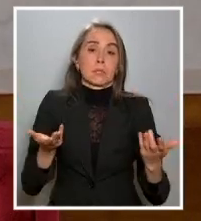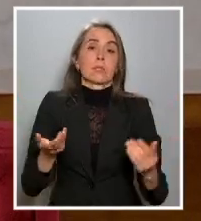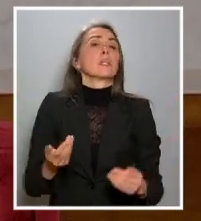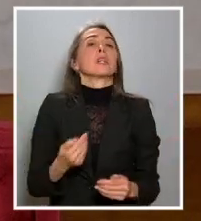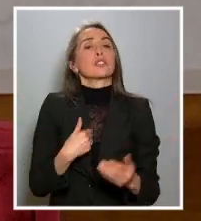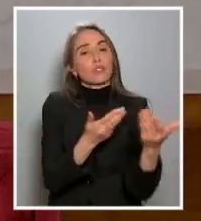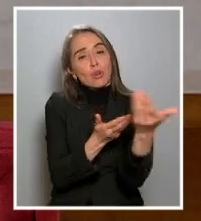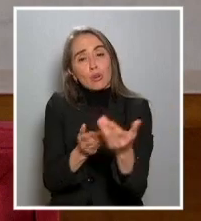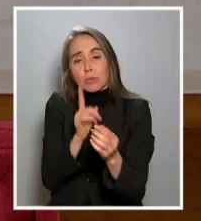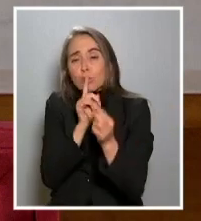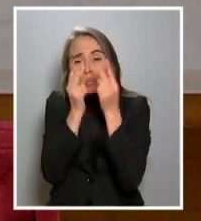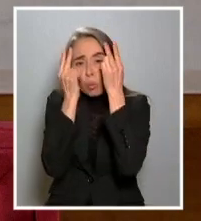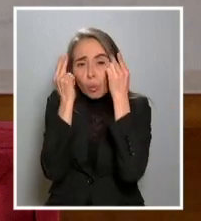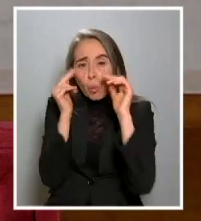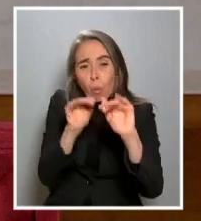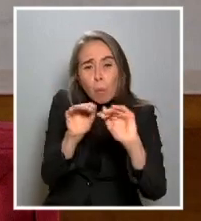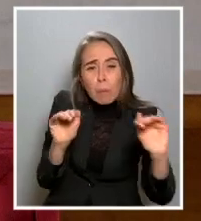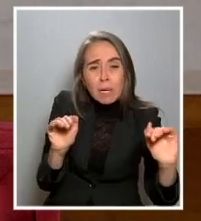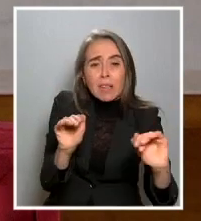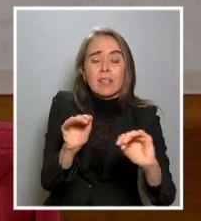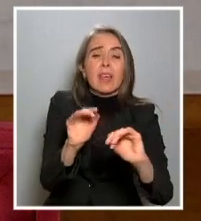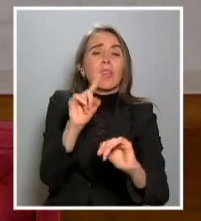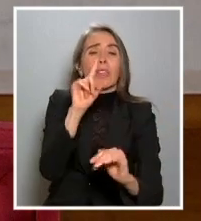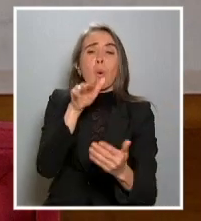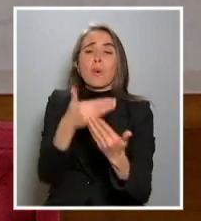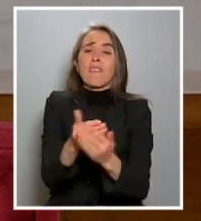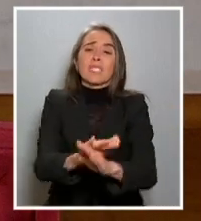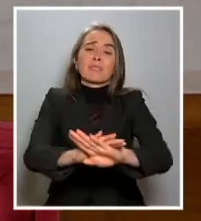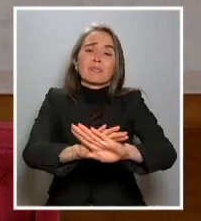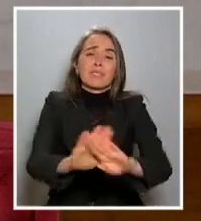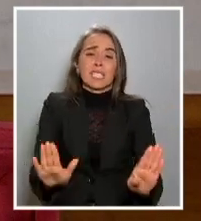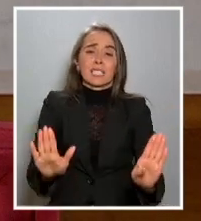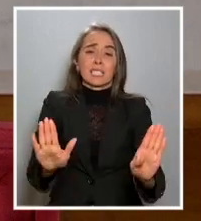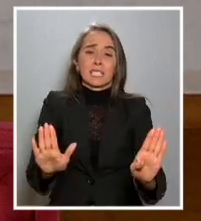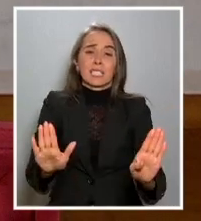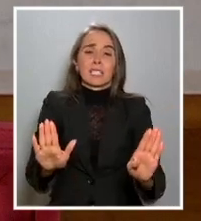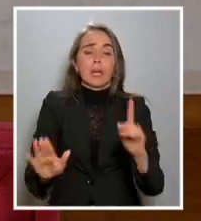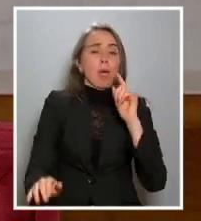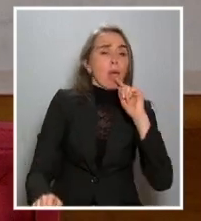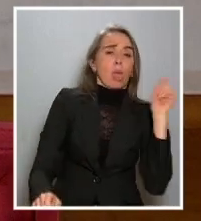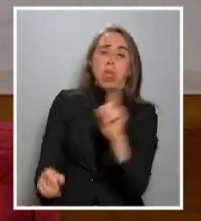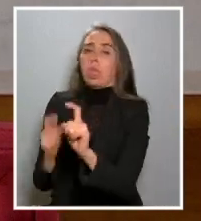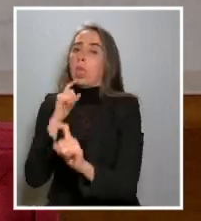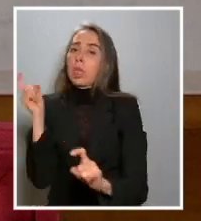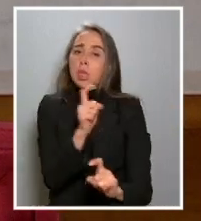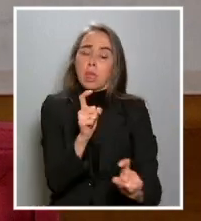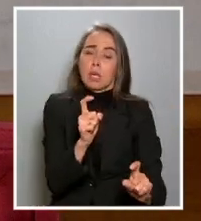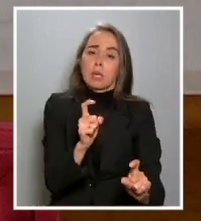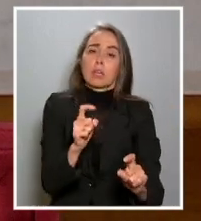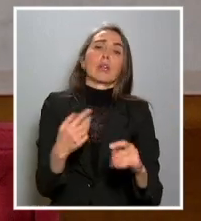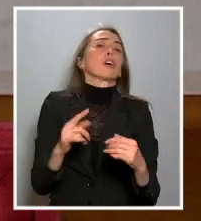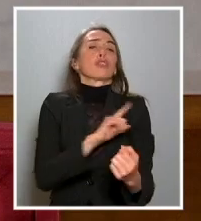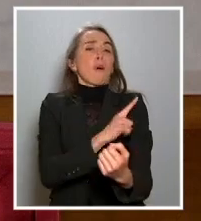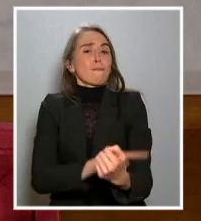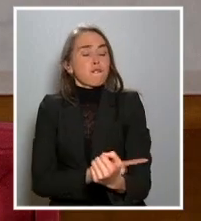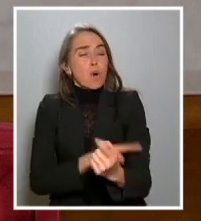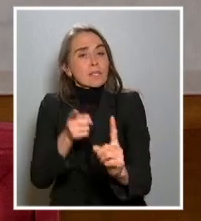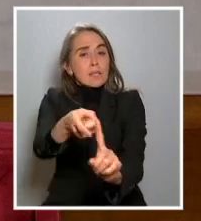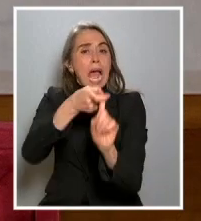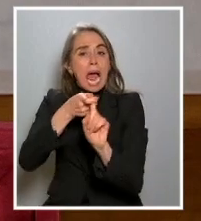con humildad a que terminemos de una vez por todas con las recriminaciones y a que abracemos con fuerza la